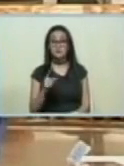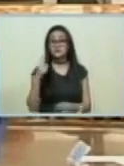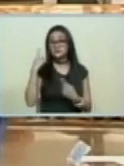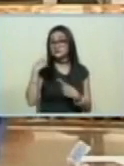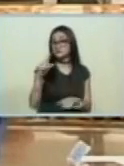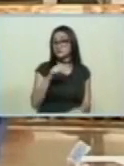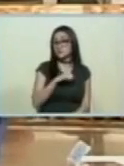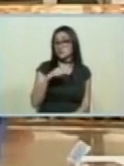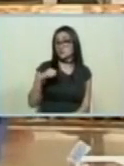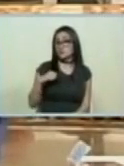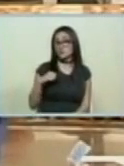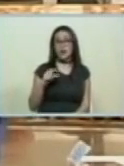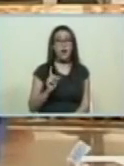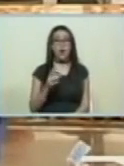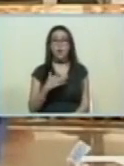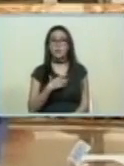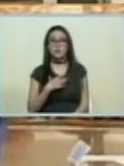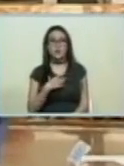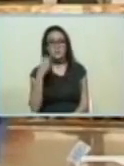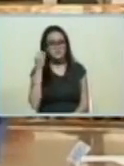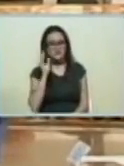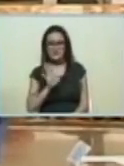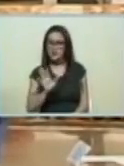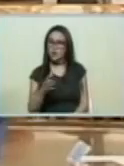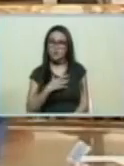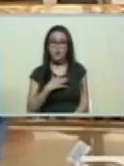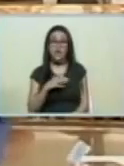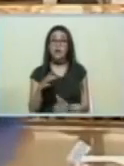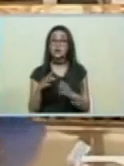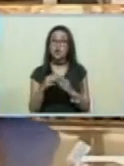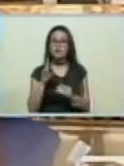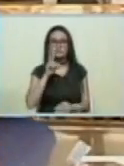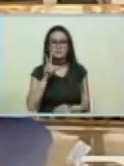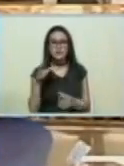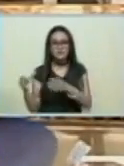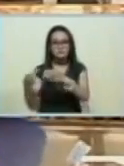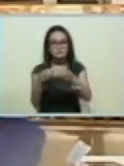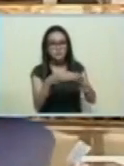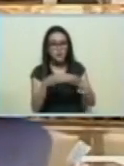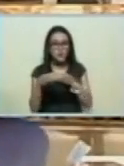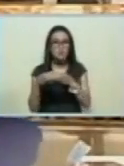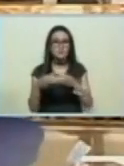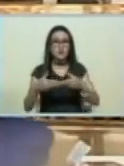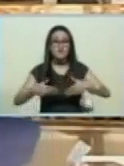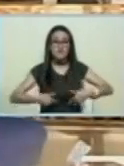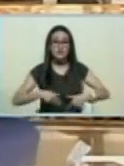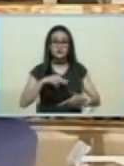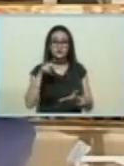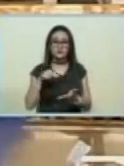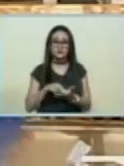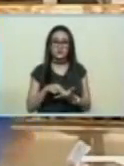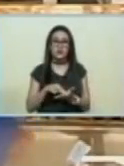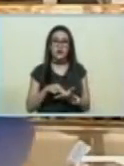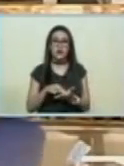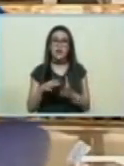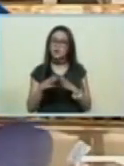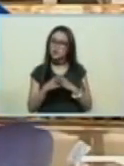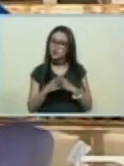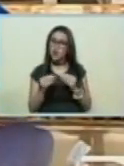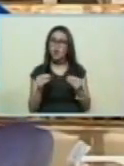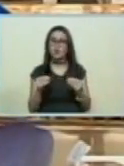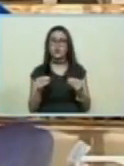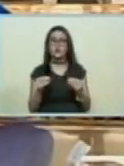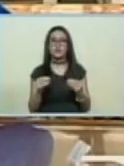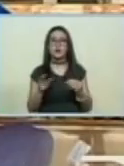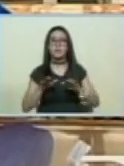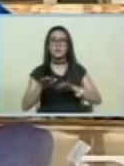visión unipersonalista, no, tenemos que ir a una visión colectiva del esfuerzo nacional, del logro nacional, donde